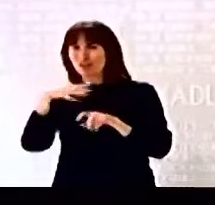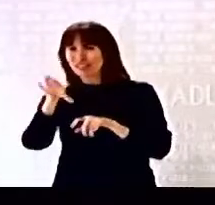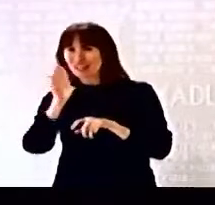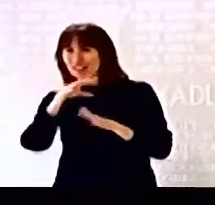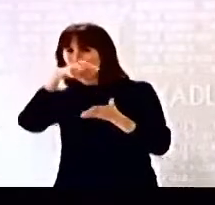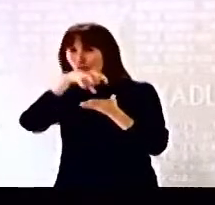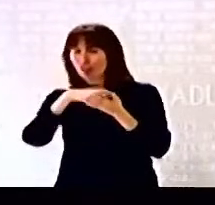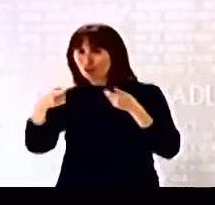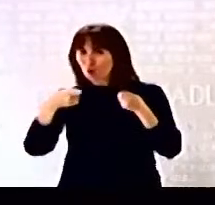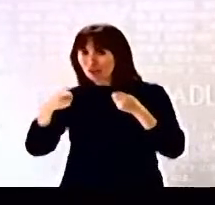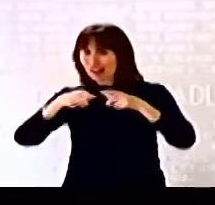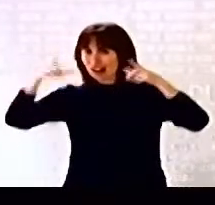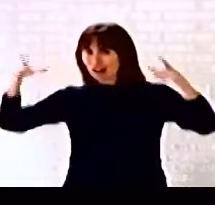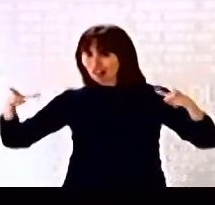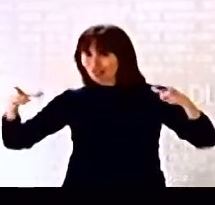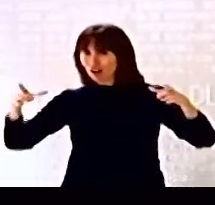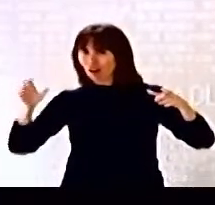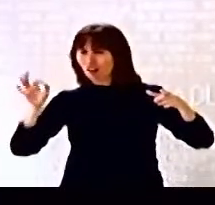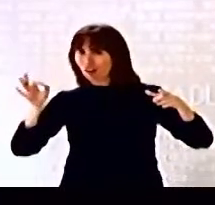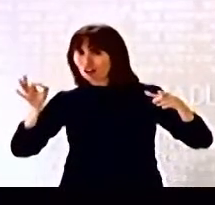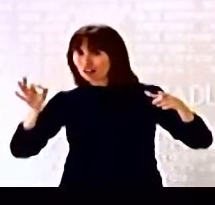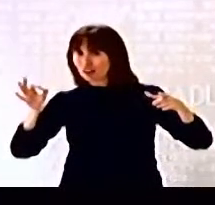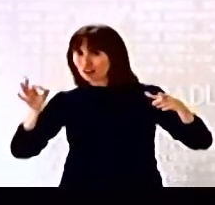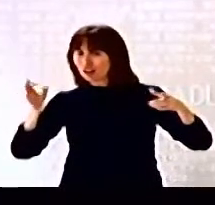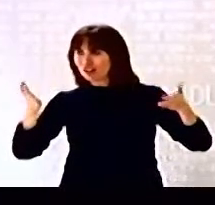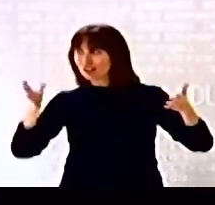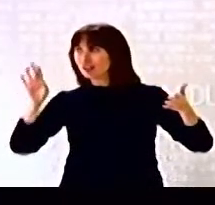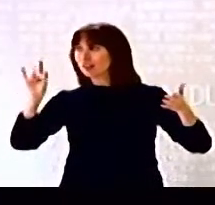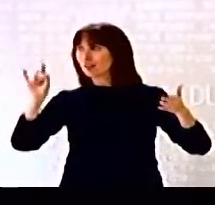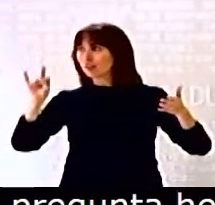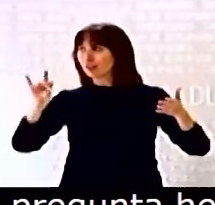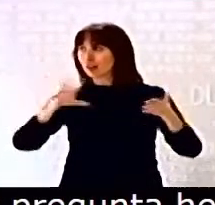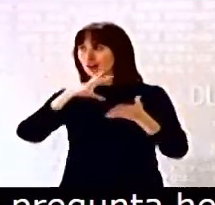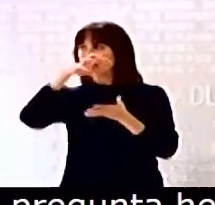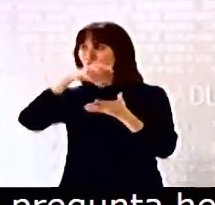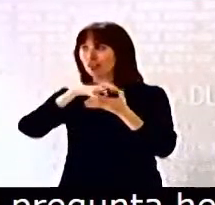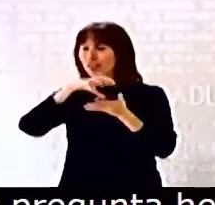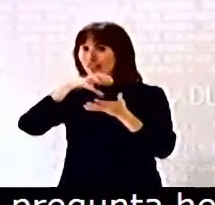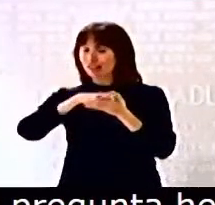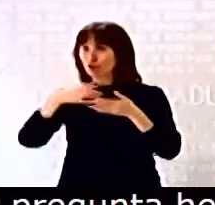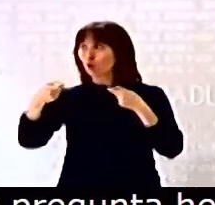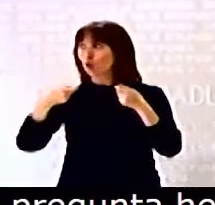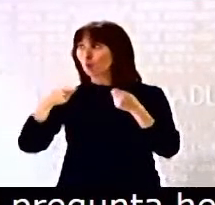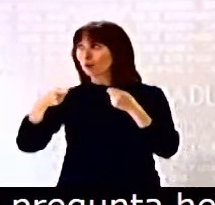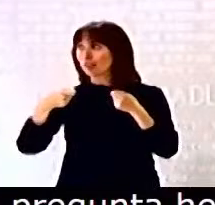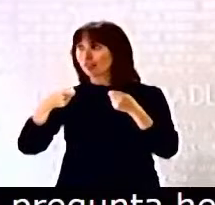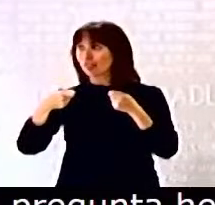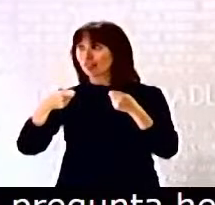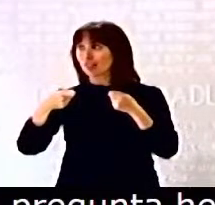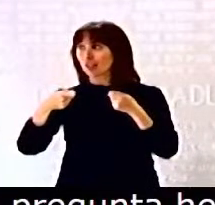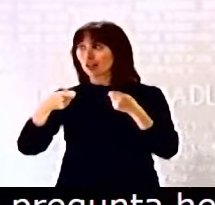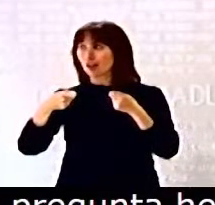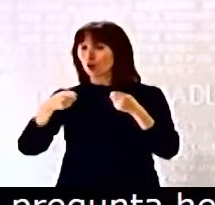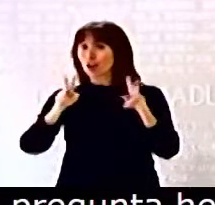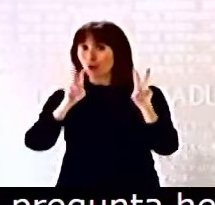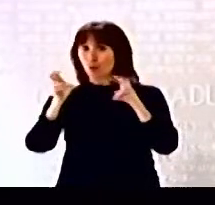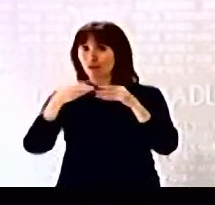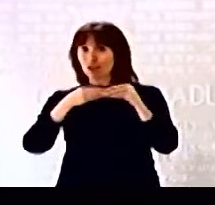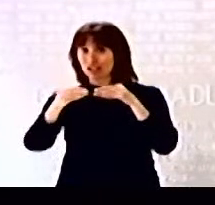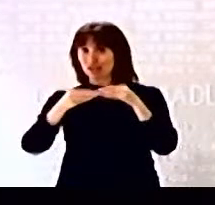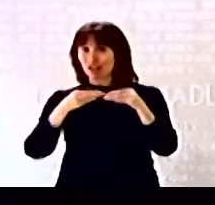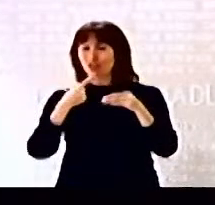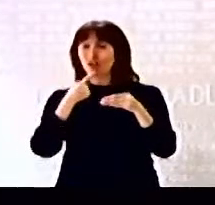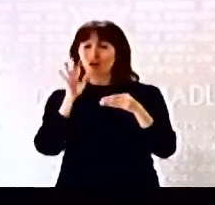centros comerciales grandes? Sí, los centros comerciales con esta nueva